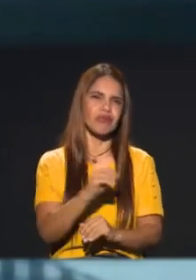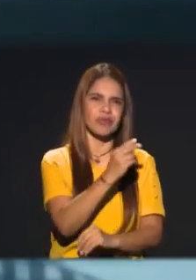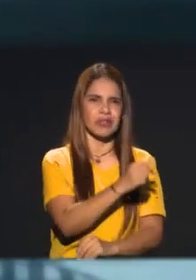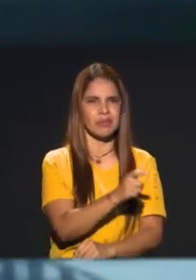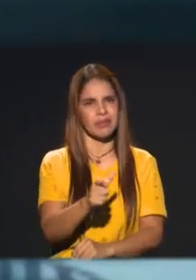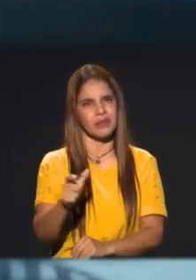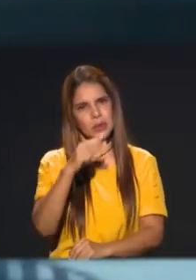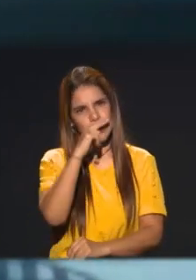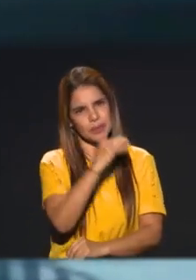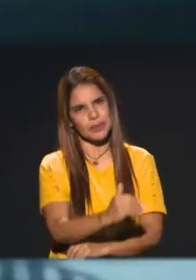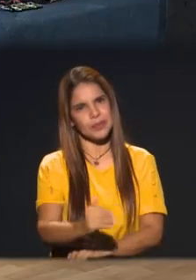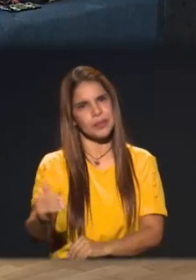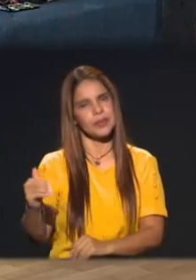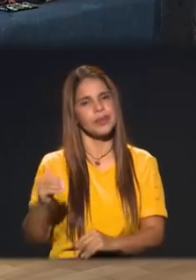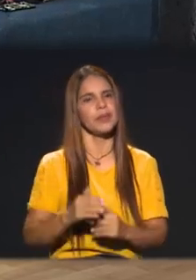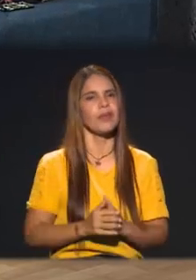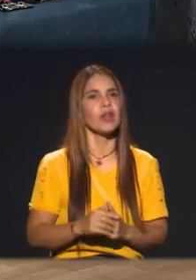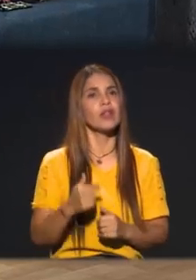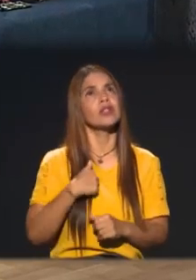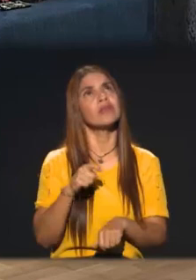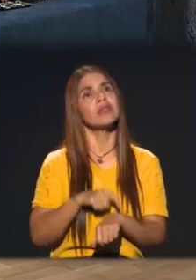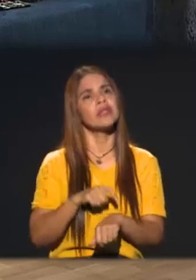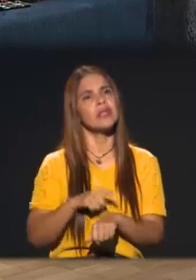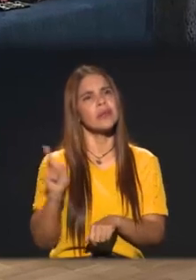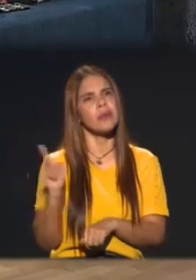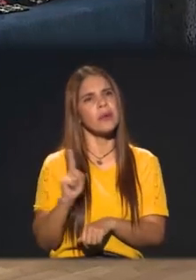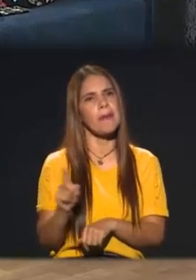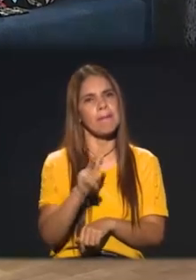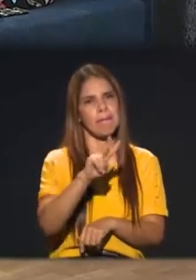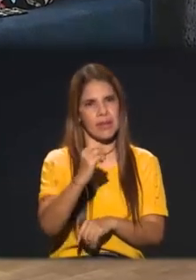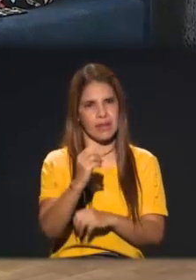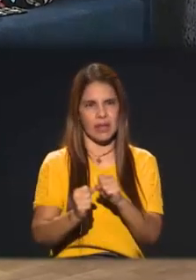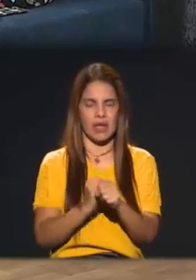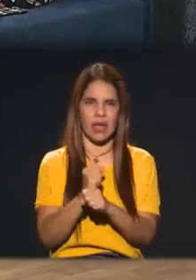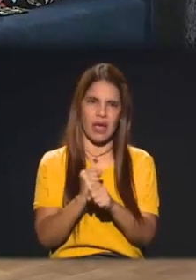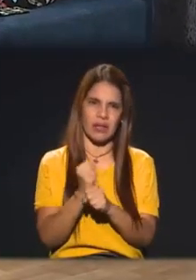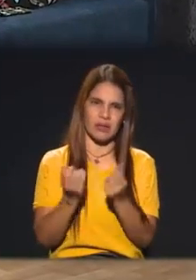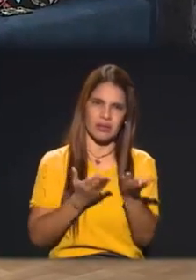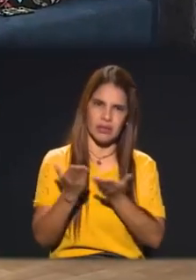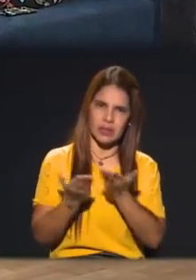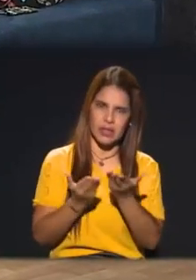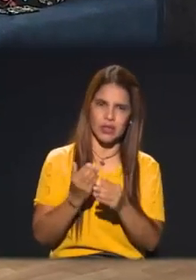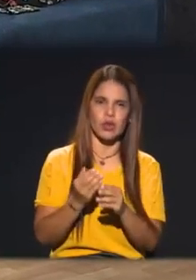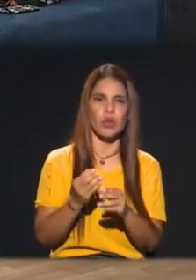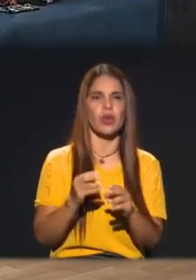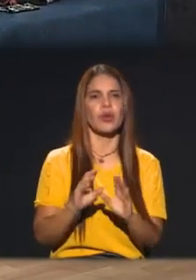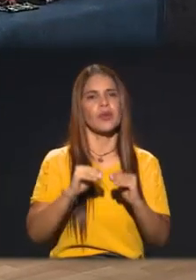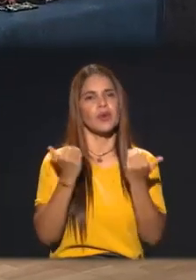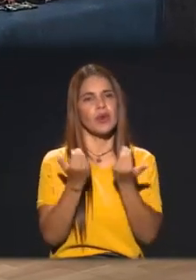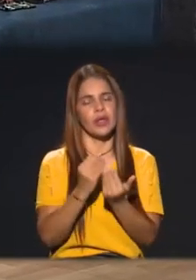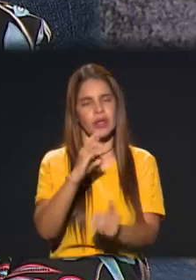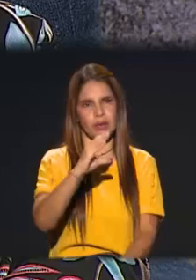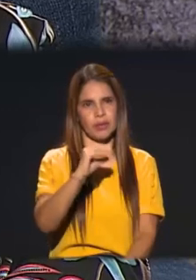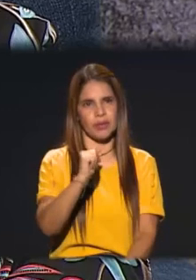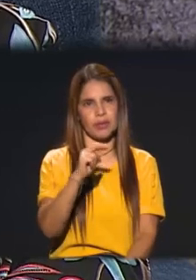es, Elizabeth. A ver, yo llevo 20 años de servicio, pero en la Candelaria llevo 14 años